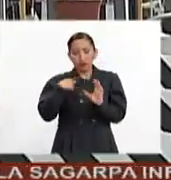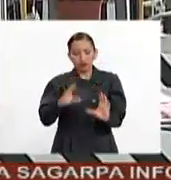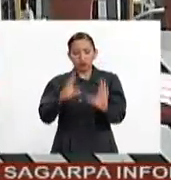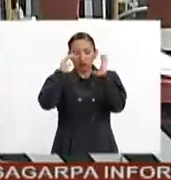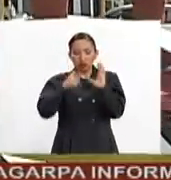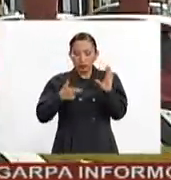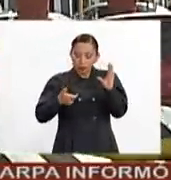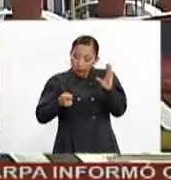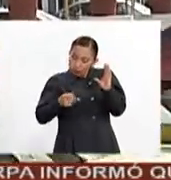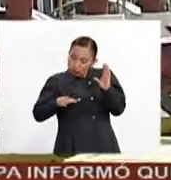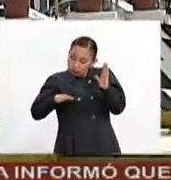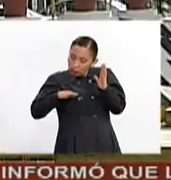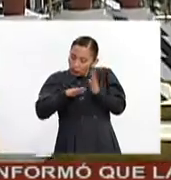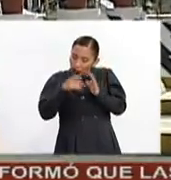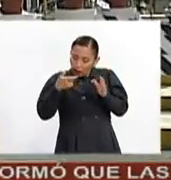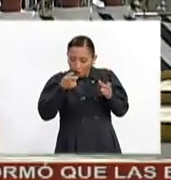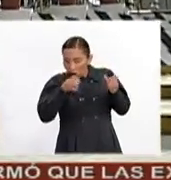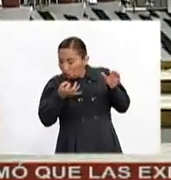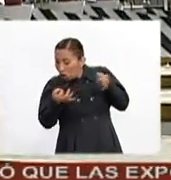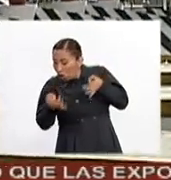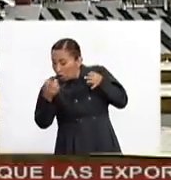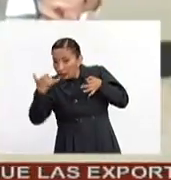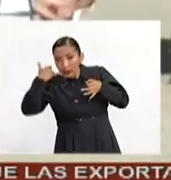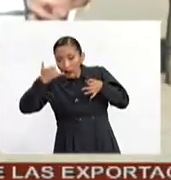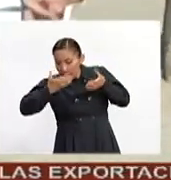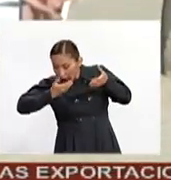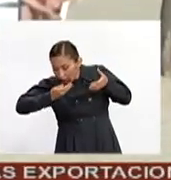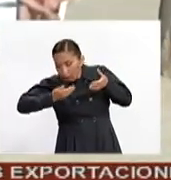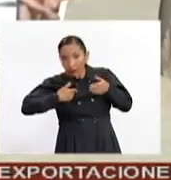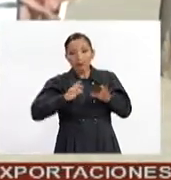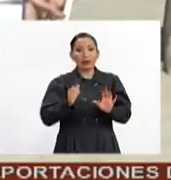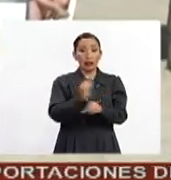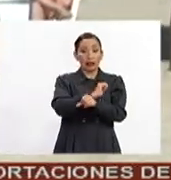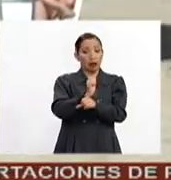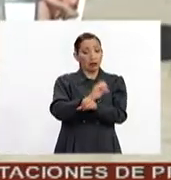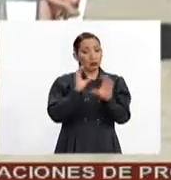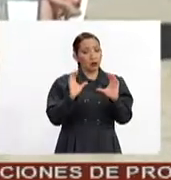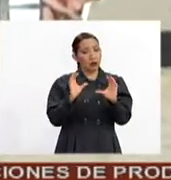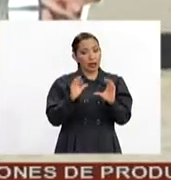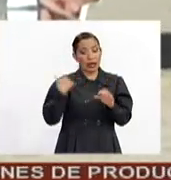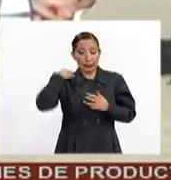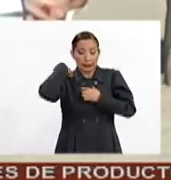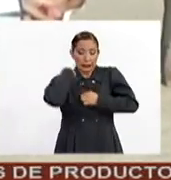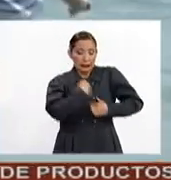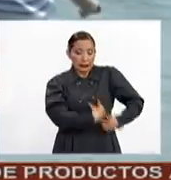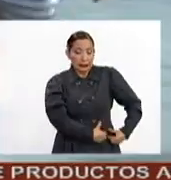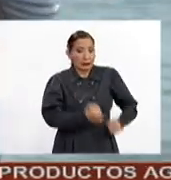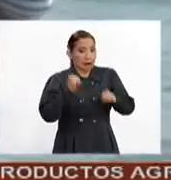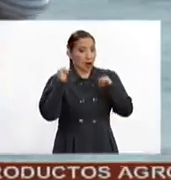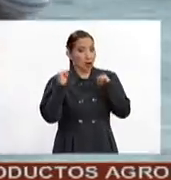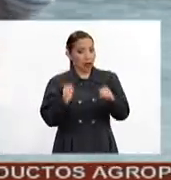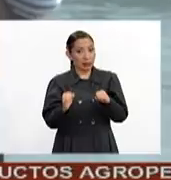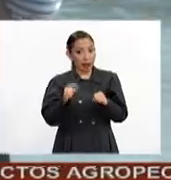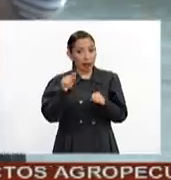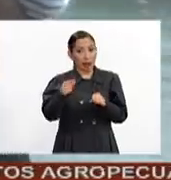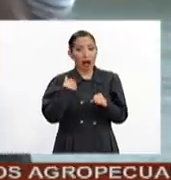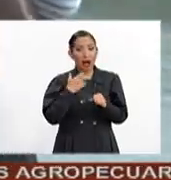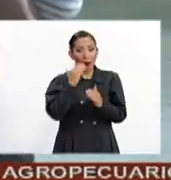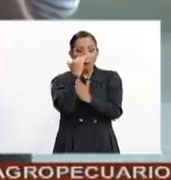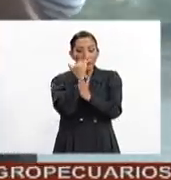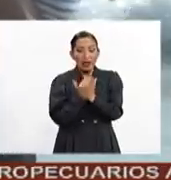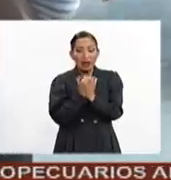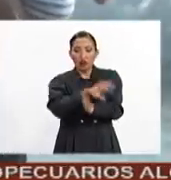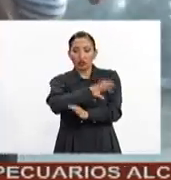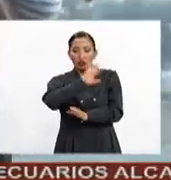el equivalente a un campo de fútbol totalmente a ciegas. Conducir con precaución y usar el cinturón de seguridad. Usarlo reduce el riesgo